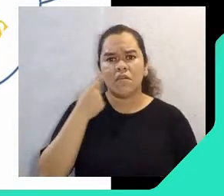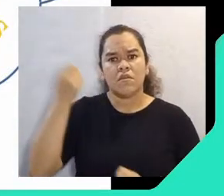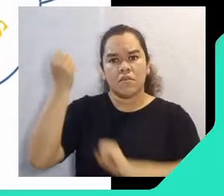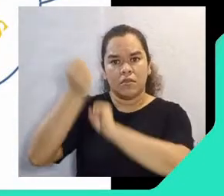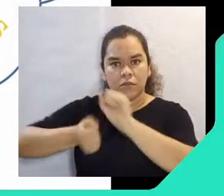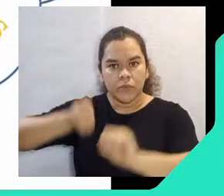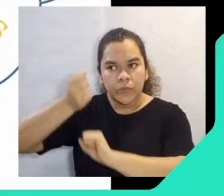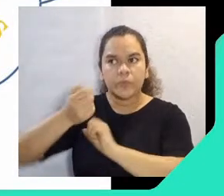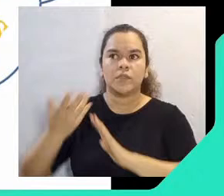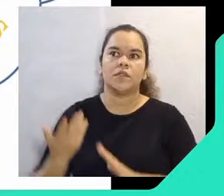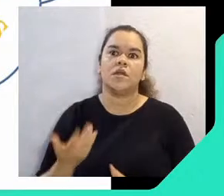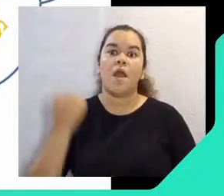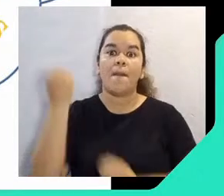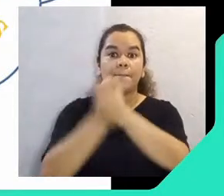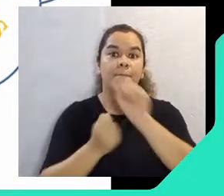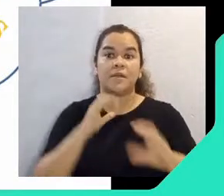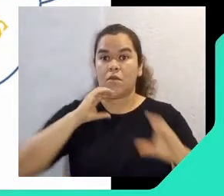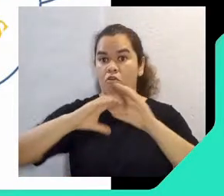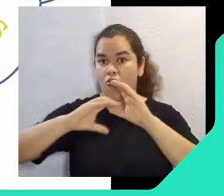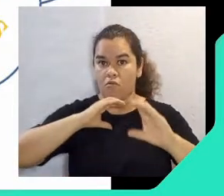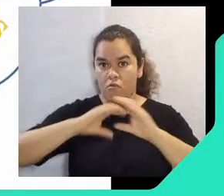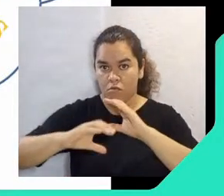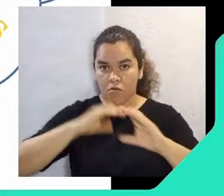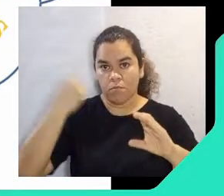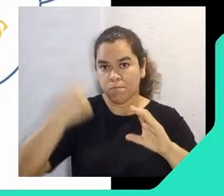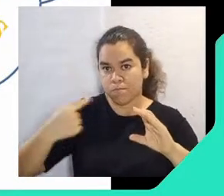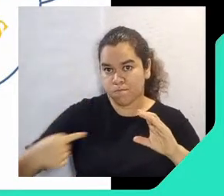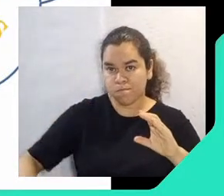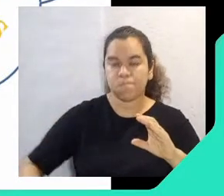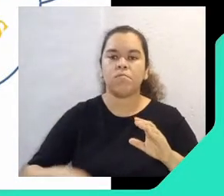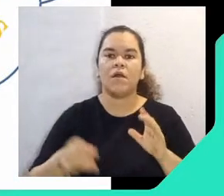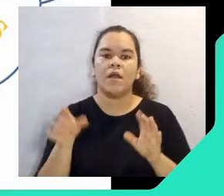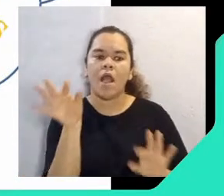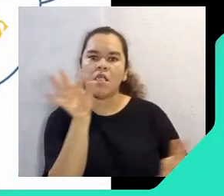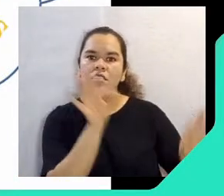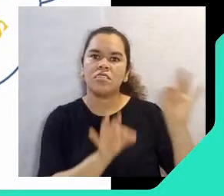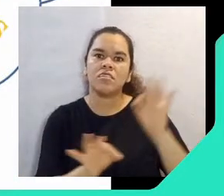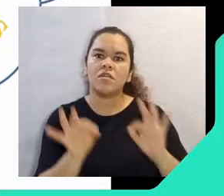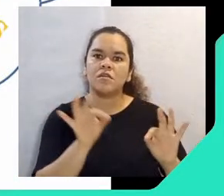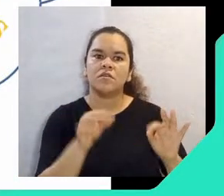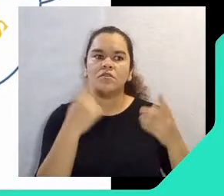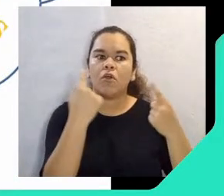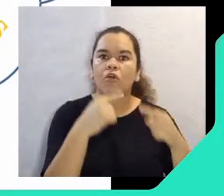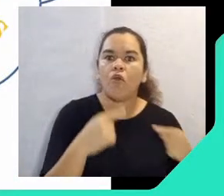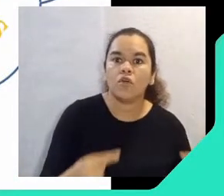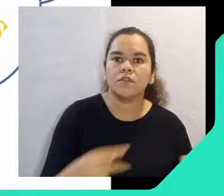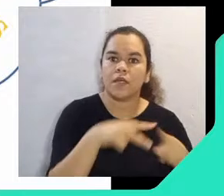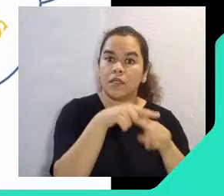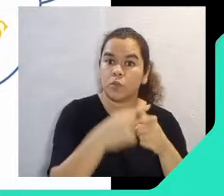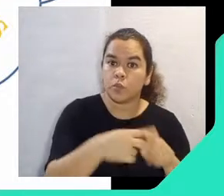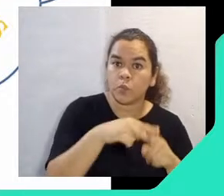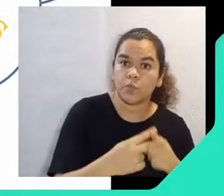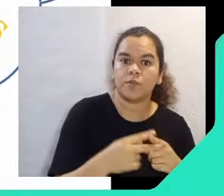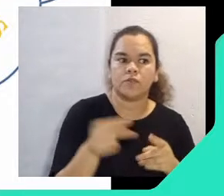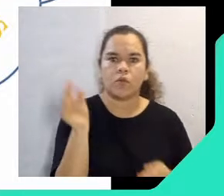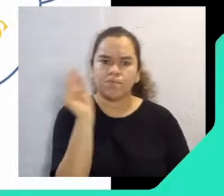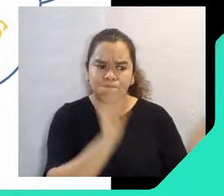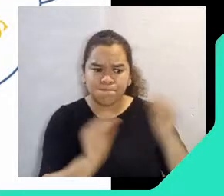las telecomunicaciones, en el diseño y en el análisis de instrumentación electrónica,